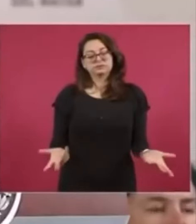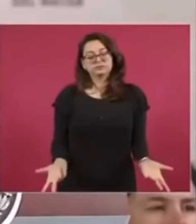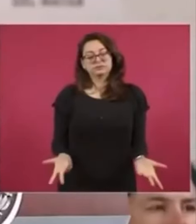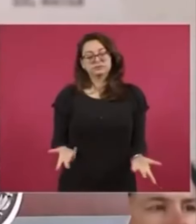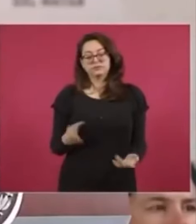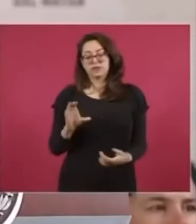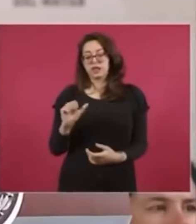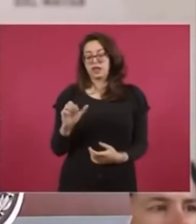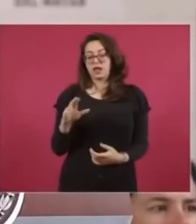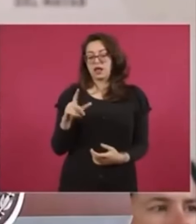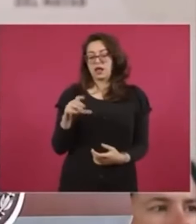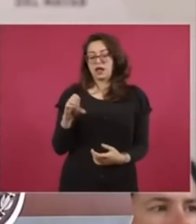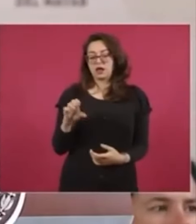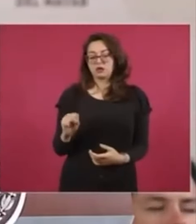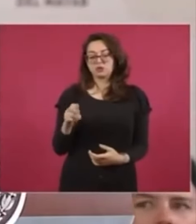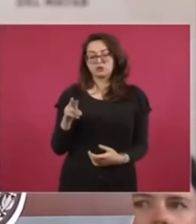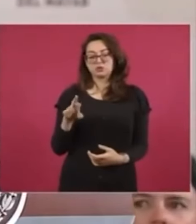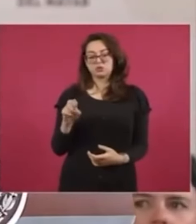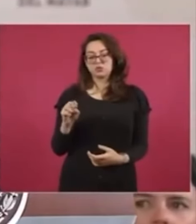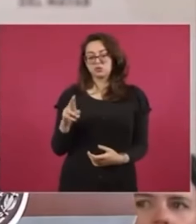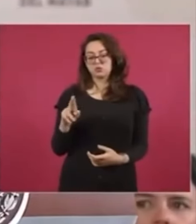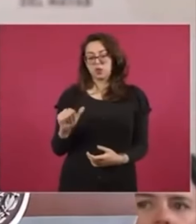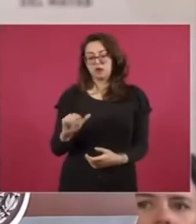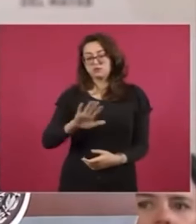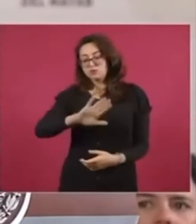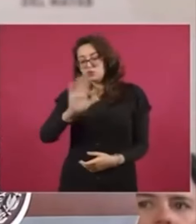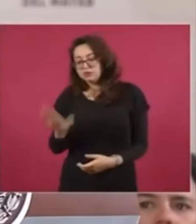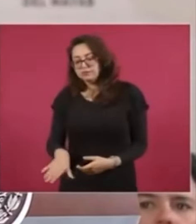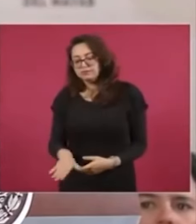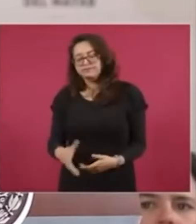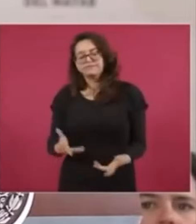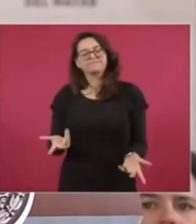de Carlos Urzúa. Lamento mucho